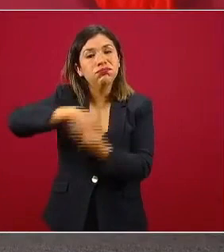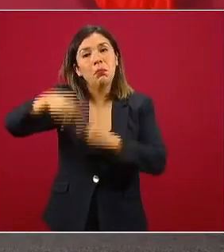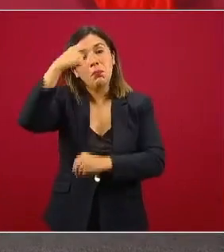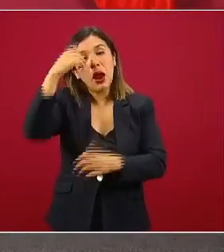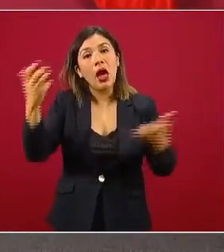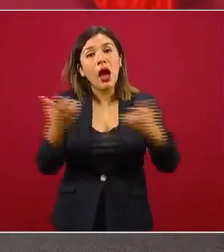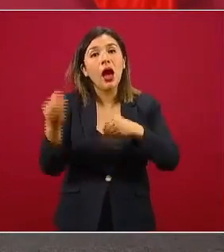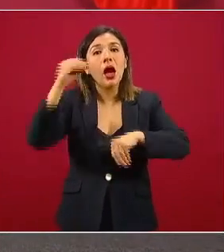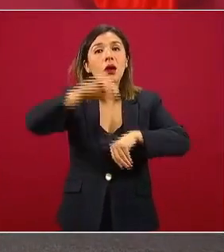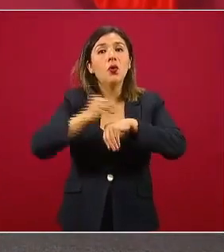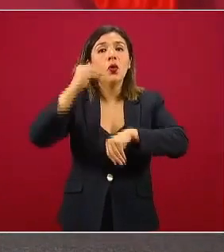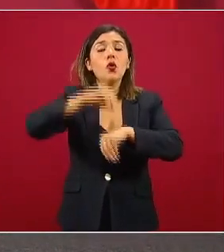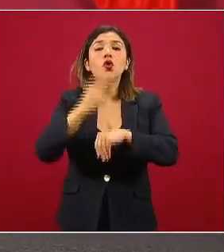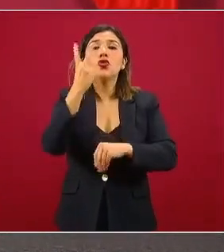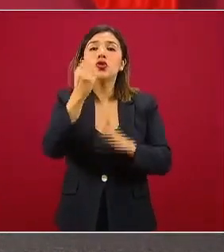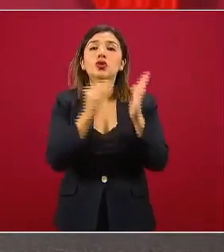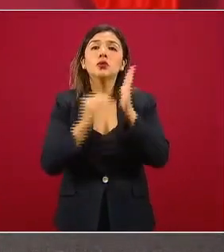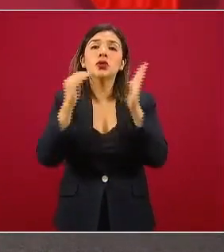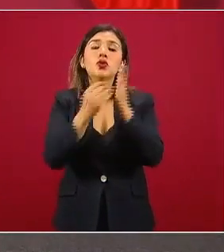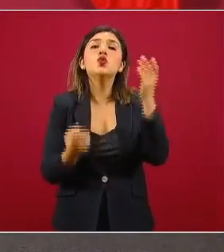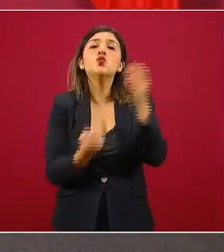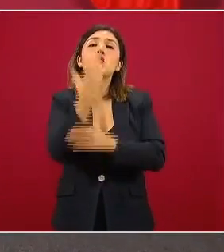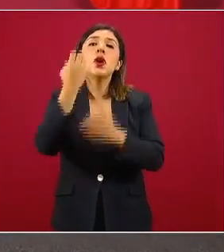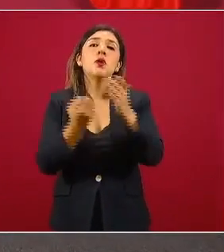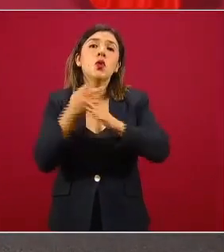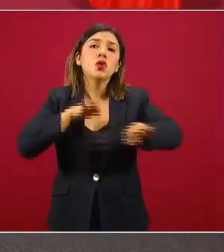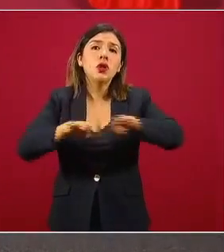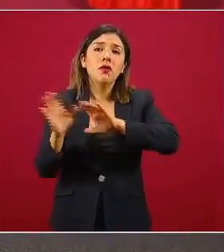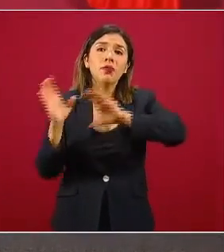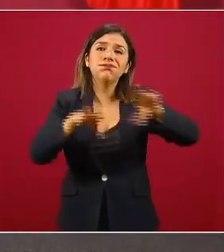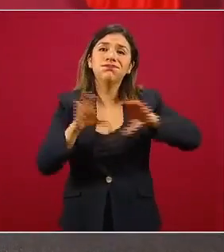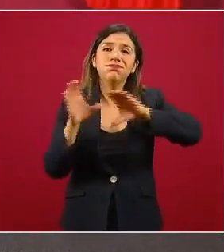crear 2 millones de nuevos empleos